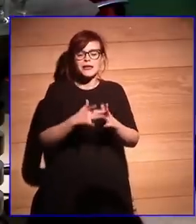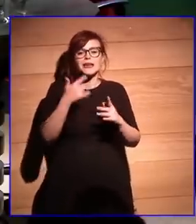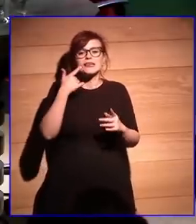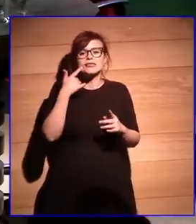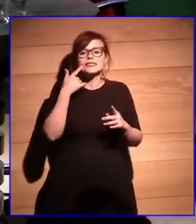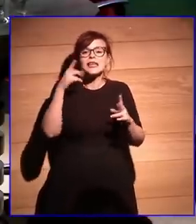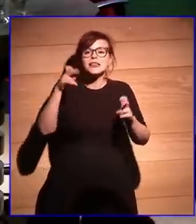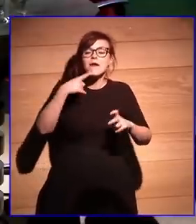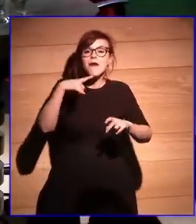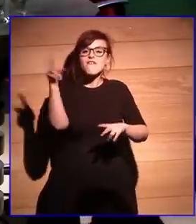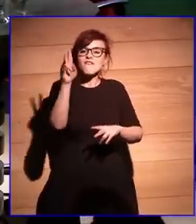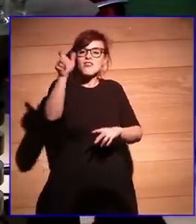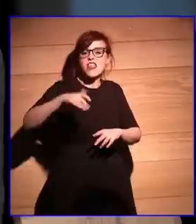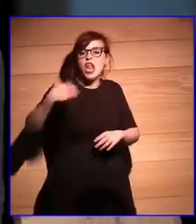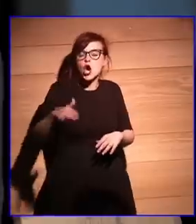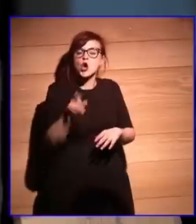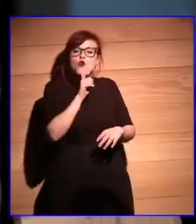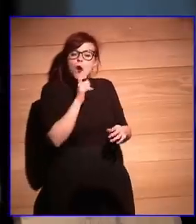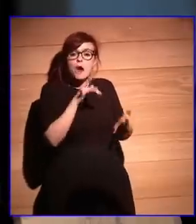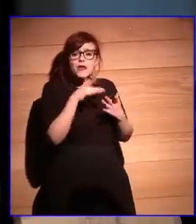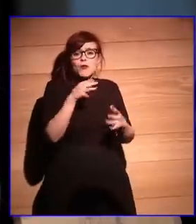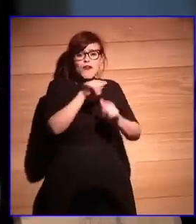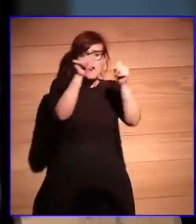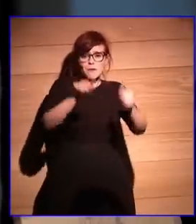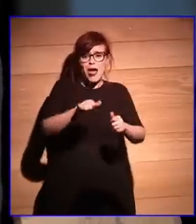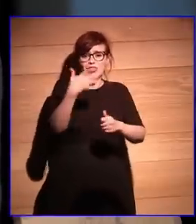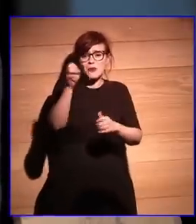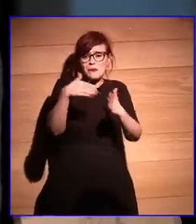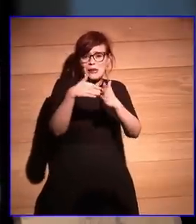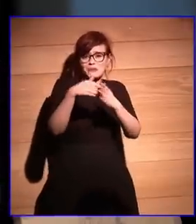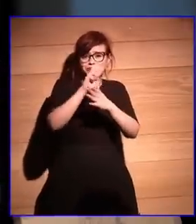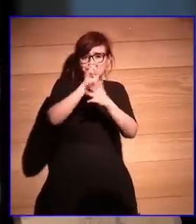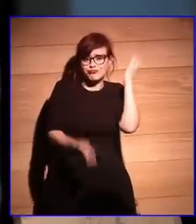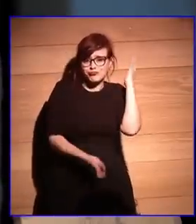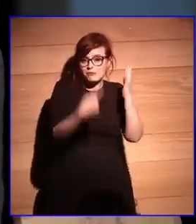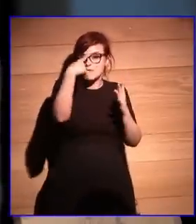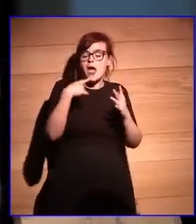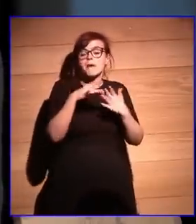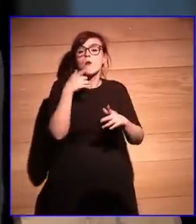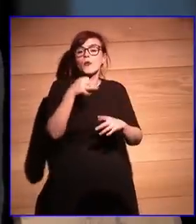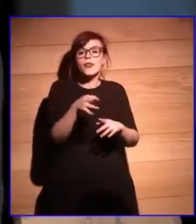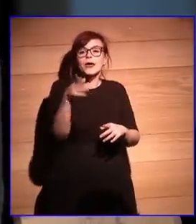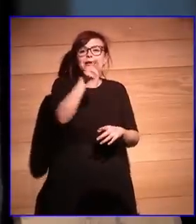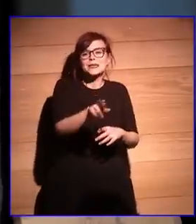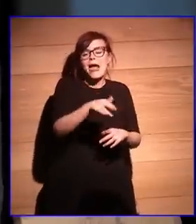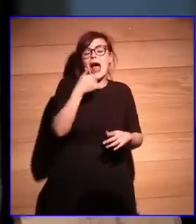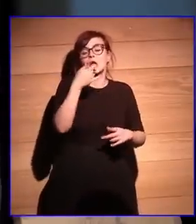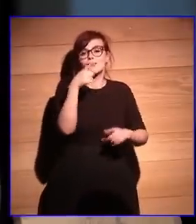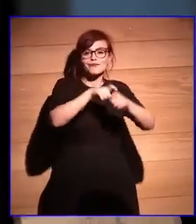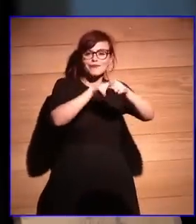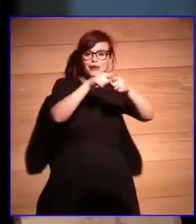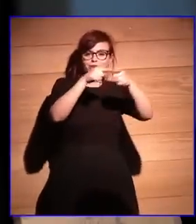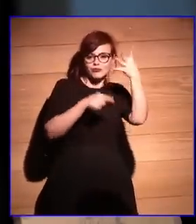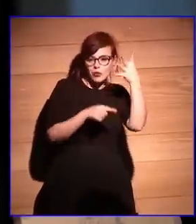decir cómo tendría que ser un villano. Porque la verdad es que pueden ser de 50.000 formas diferentes. Si podemos encontrar rasgos que se repiten muchas veces en un tipo